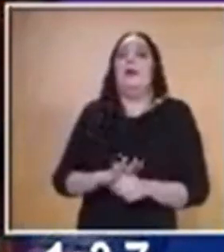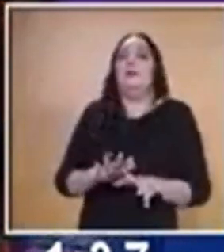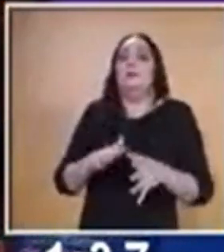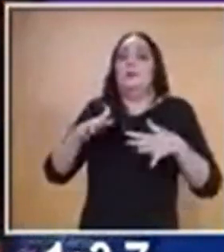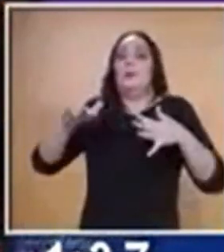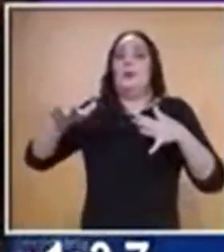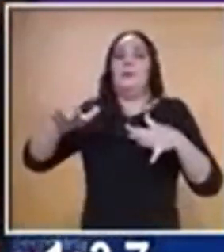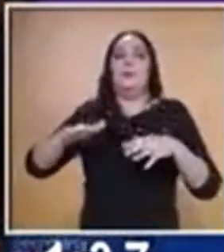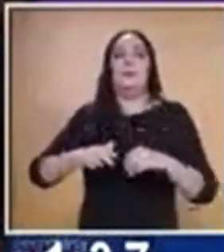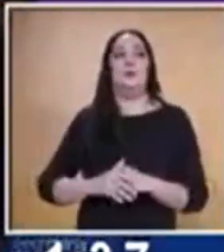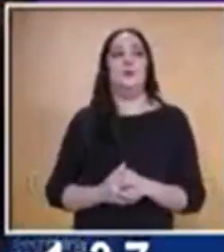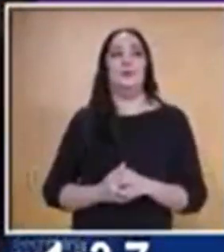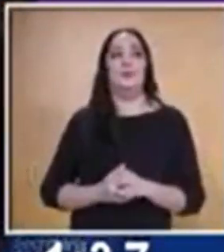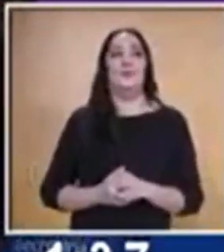vibración.